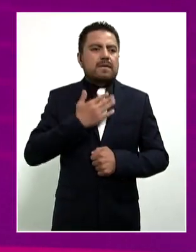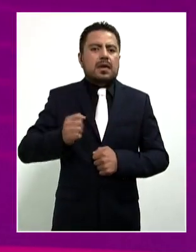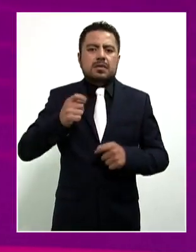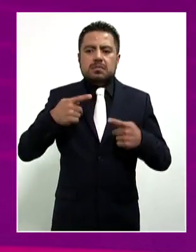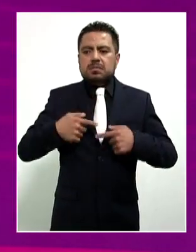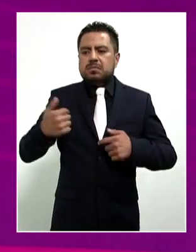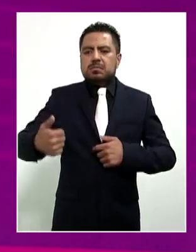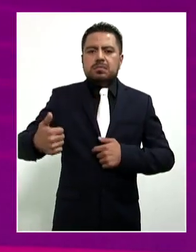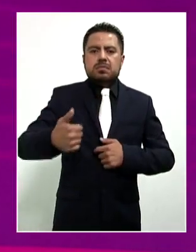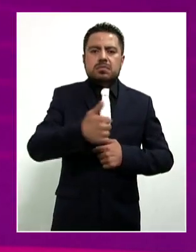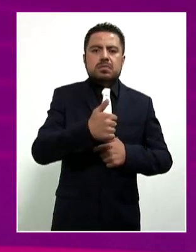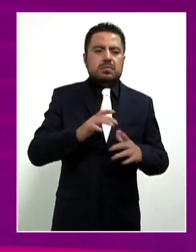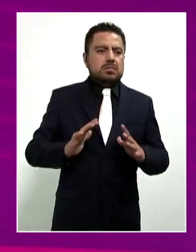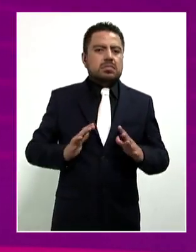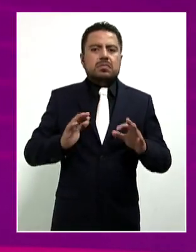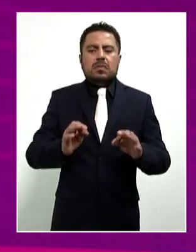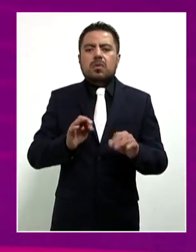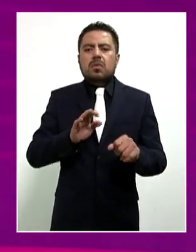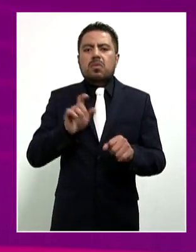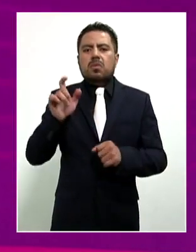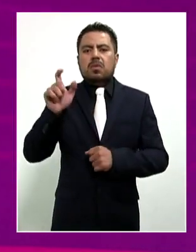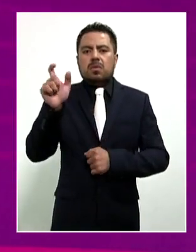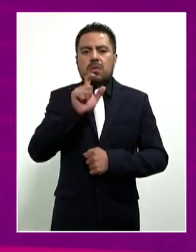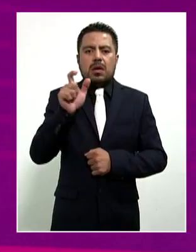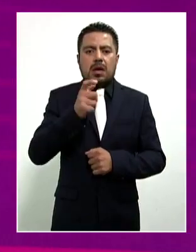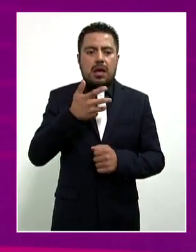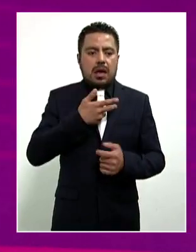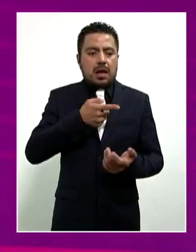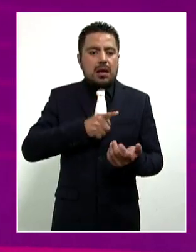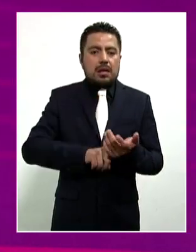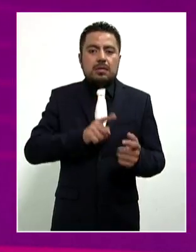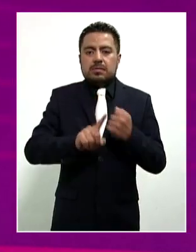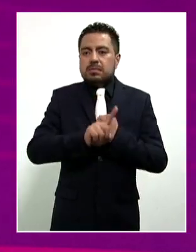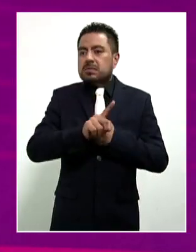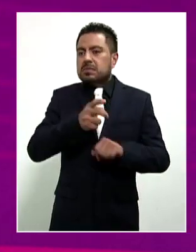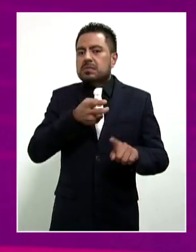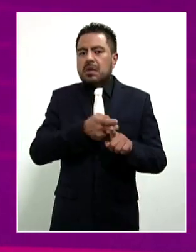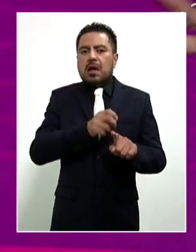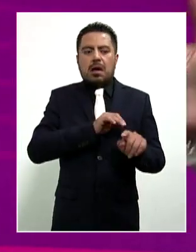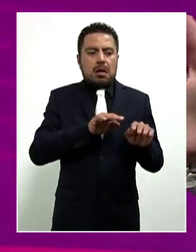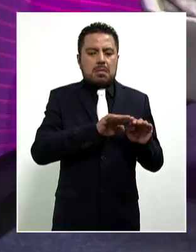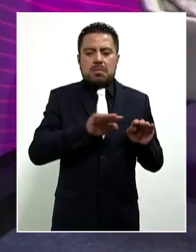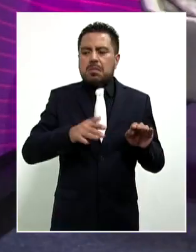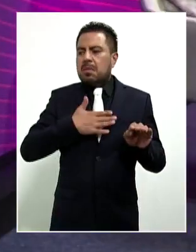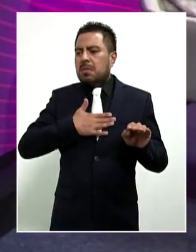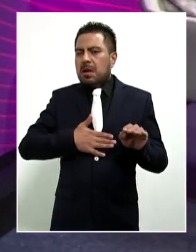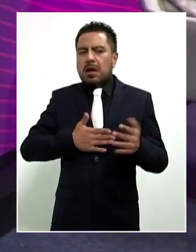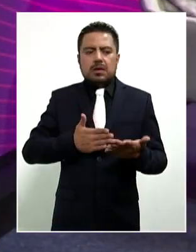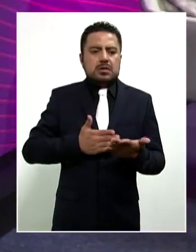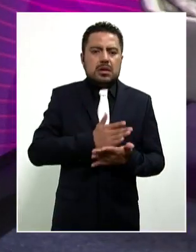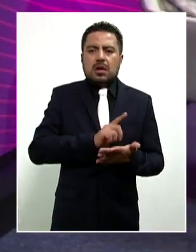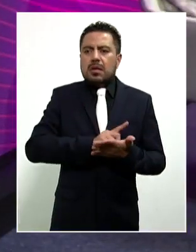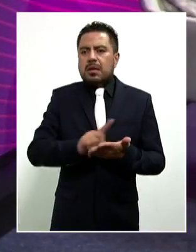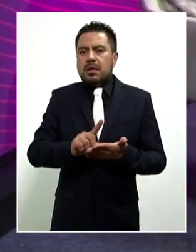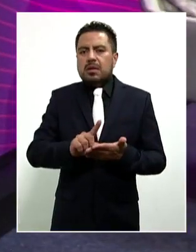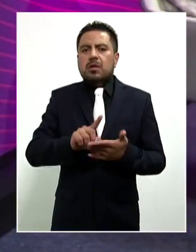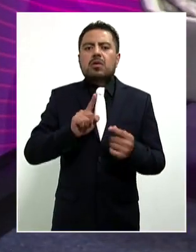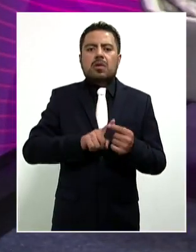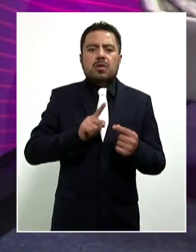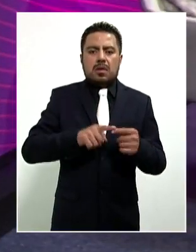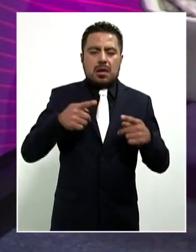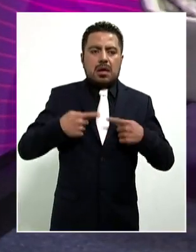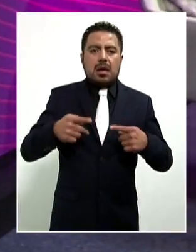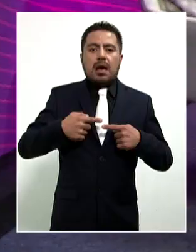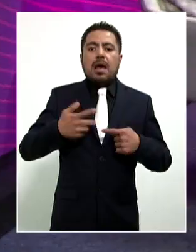personas surgen cuando hay esta situación de estabilidad, tranquilidad, acceso a derechos, en donde la gente